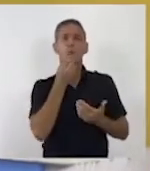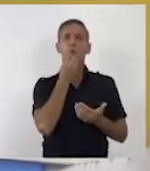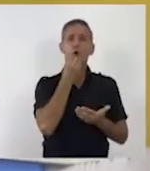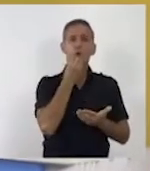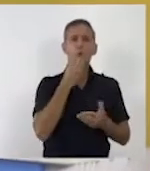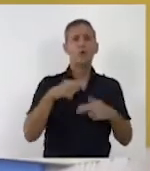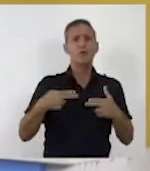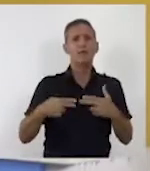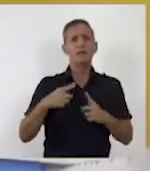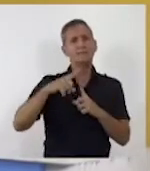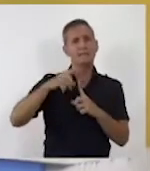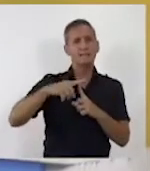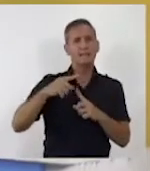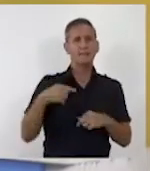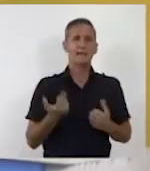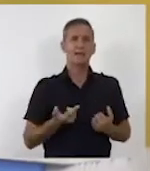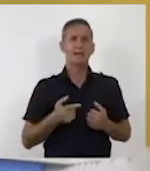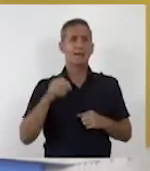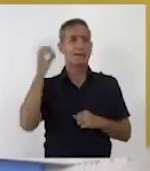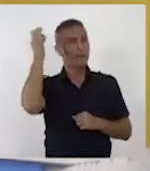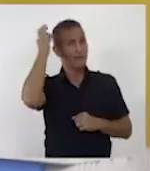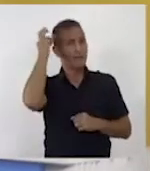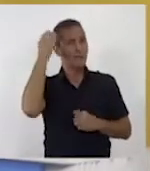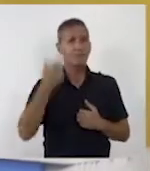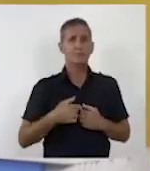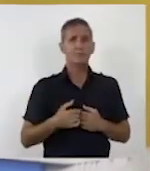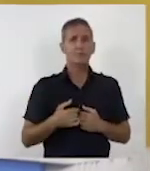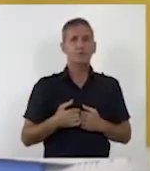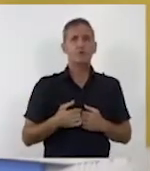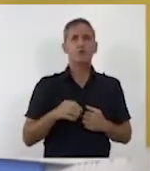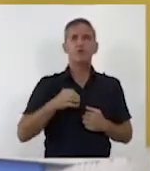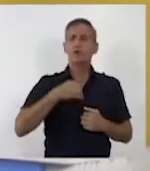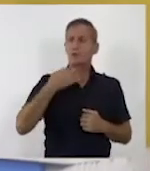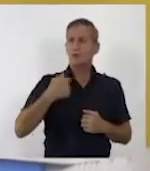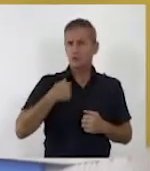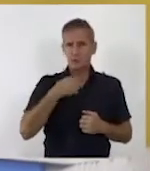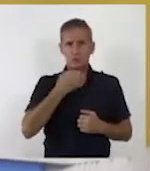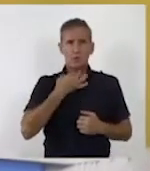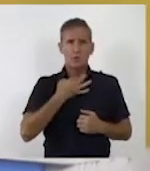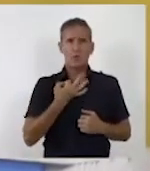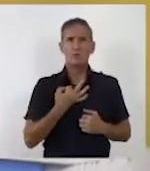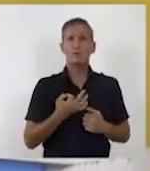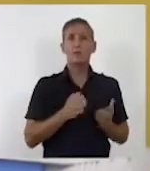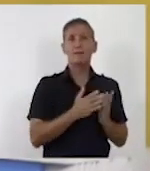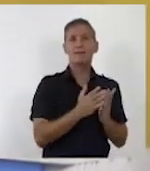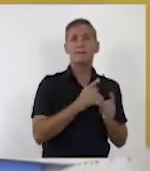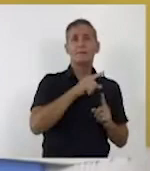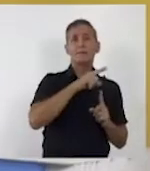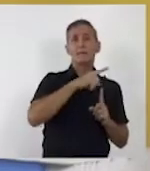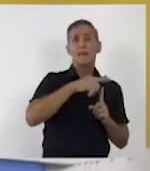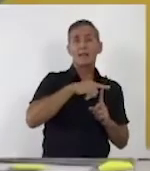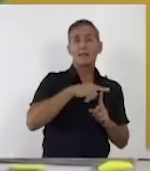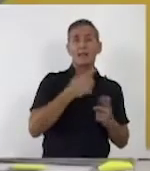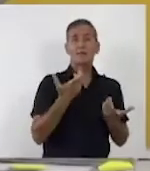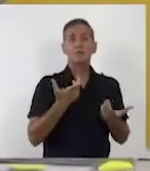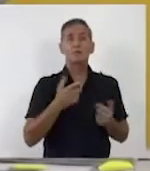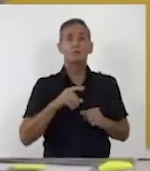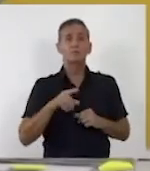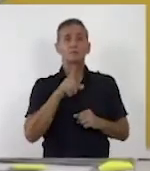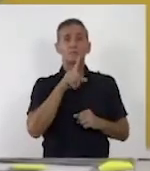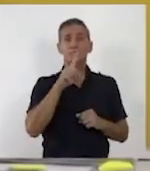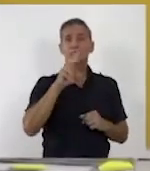actividades que aparecen en el libro de español sólo quiero compartir con ustedes el inicio del cuento tome en el libro página 120